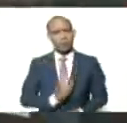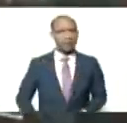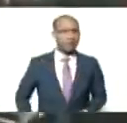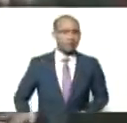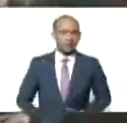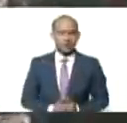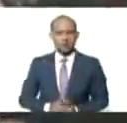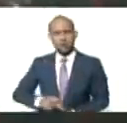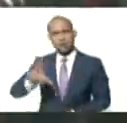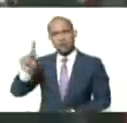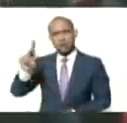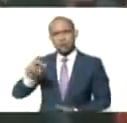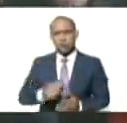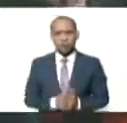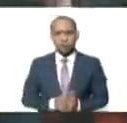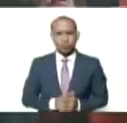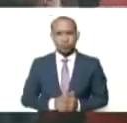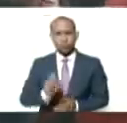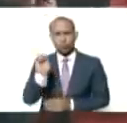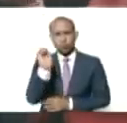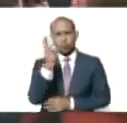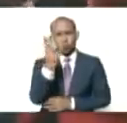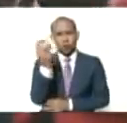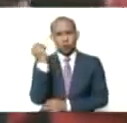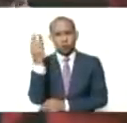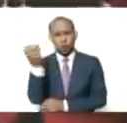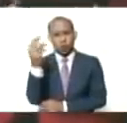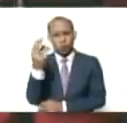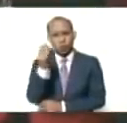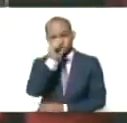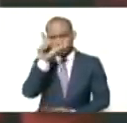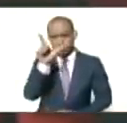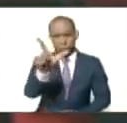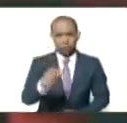Segundo. El cuarto congreso del PSU.